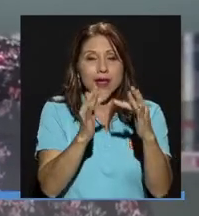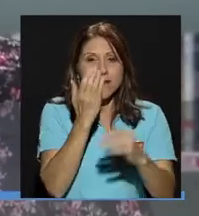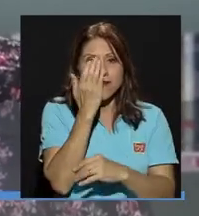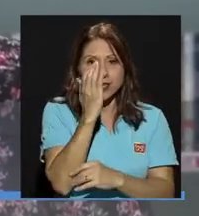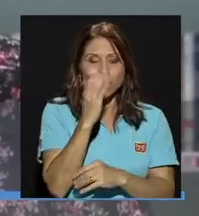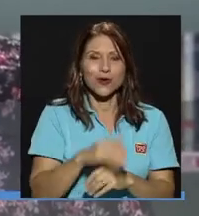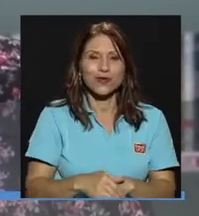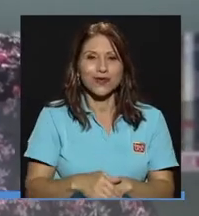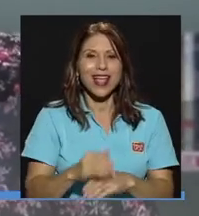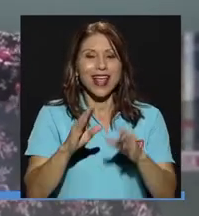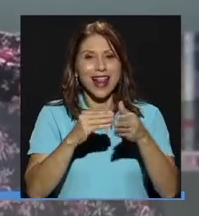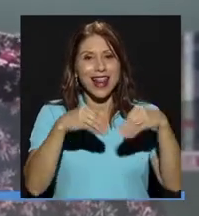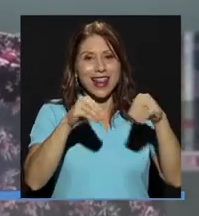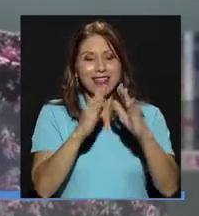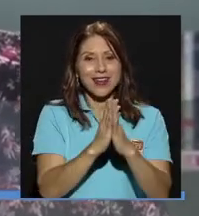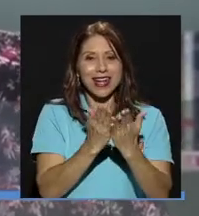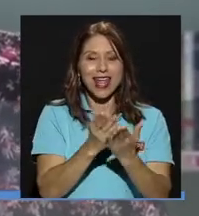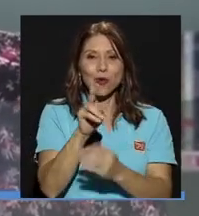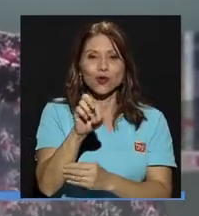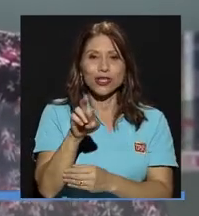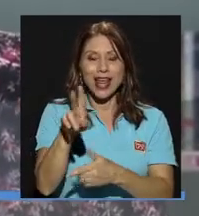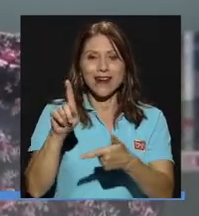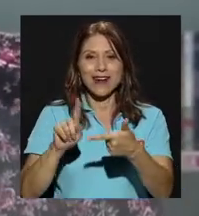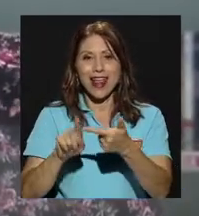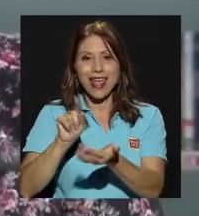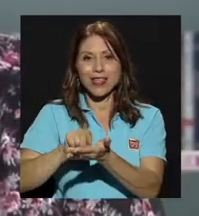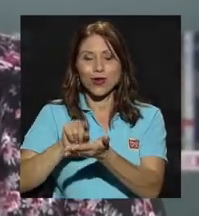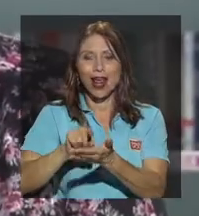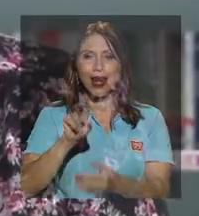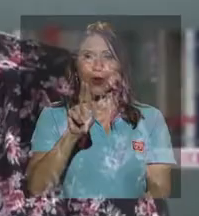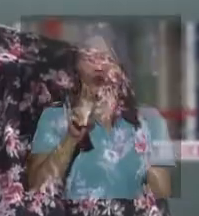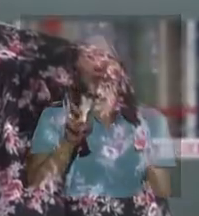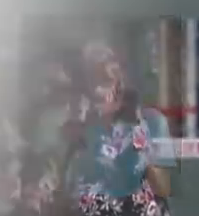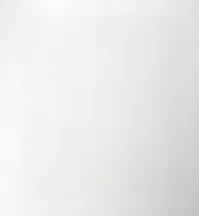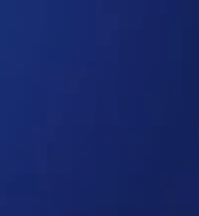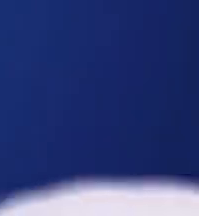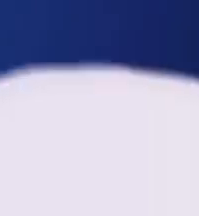nuestros perfiles de Facebook, Librería UCR, Editorial UCR.